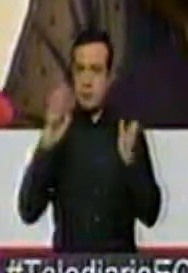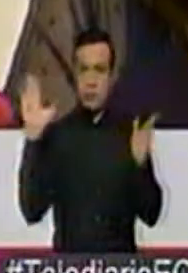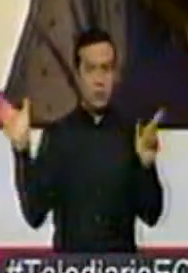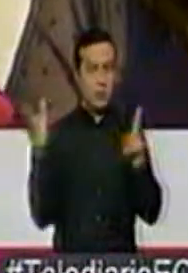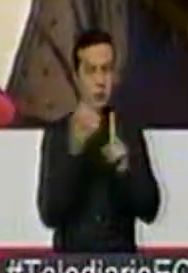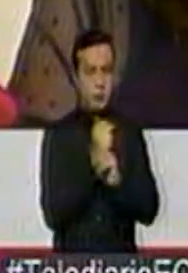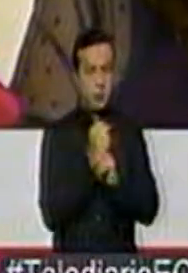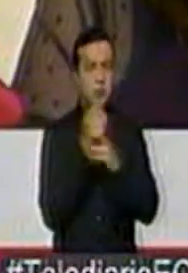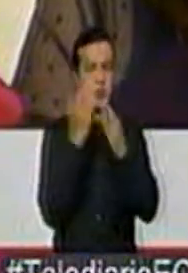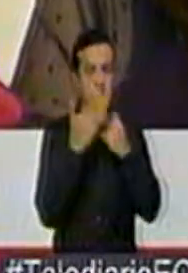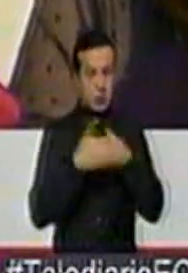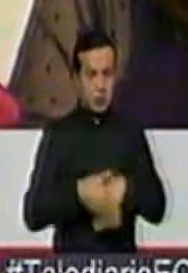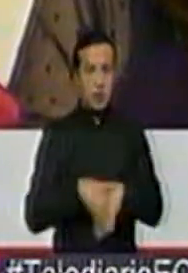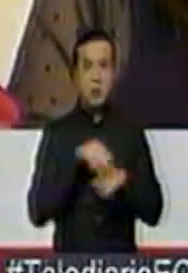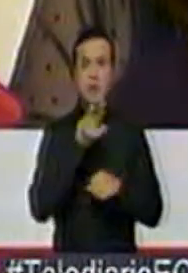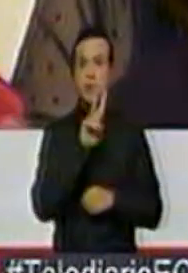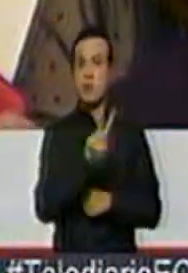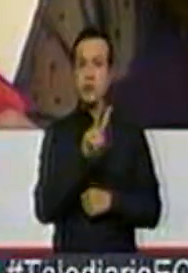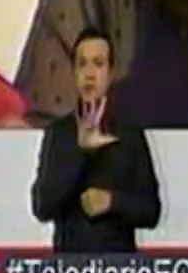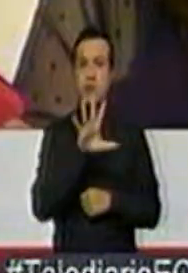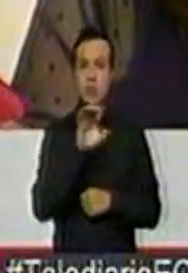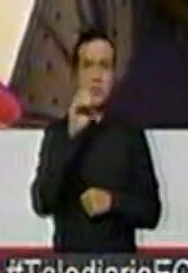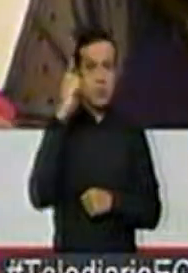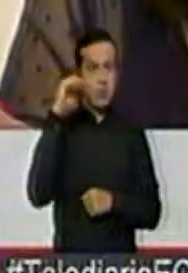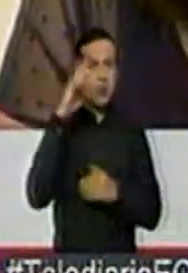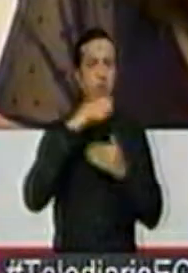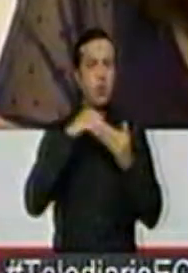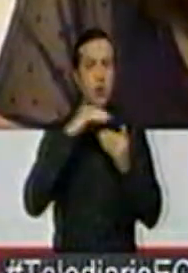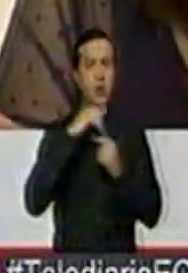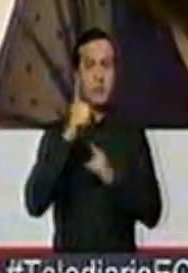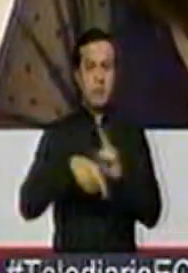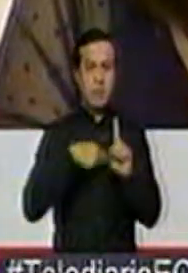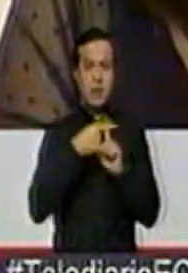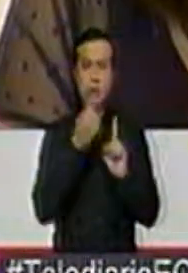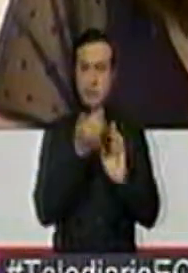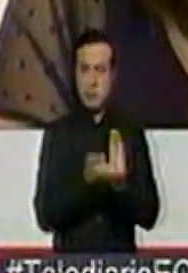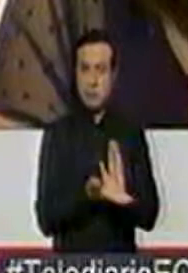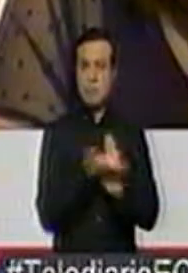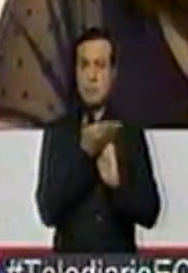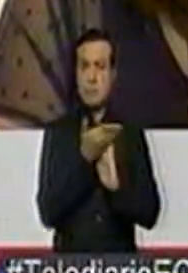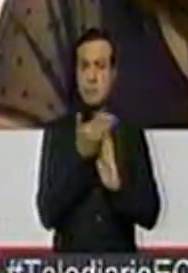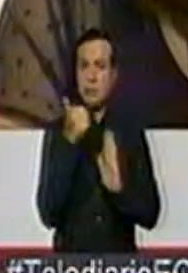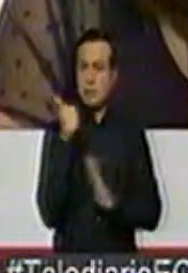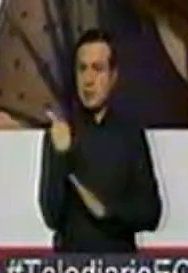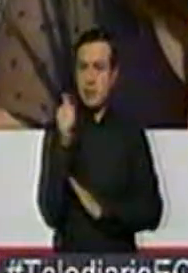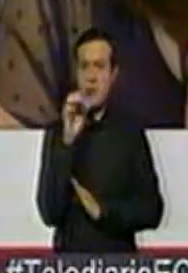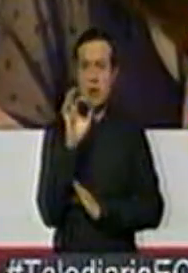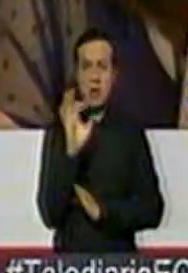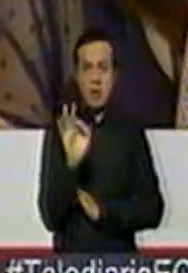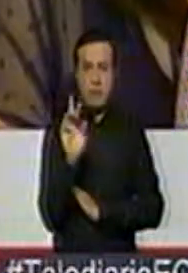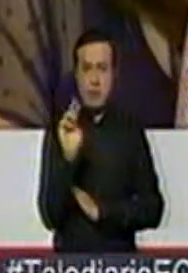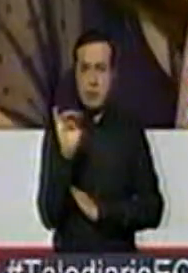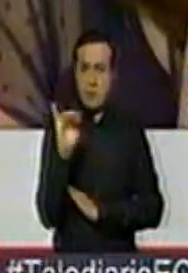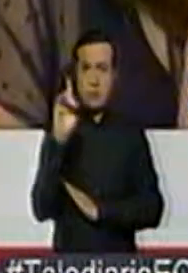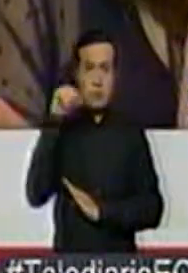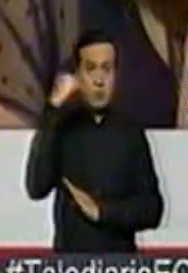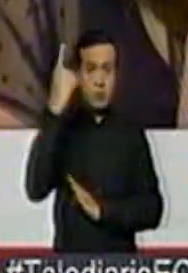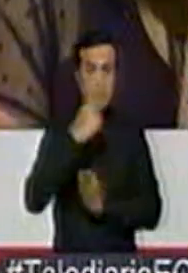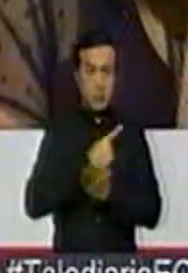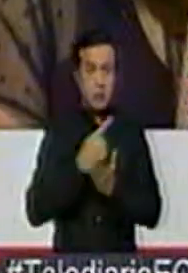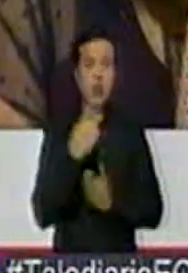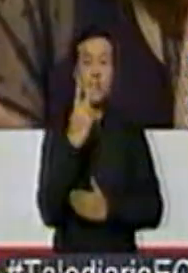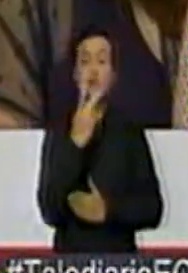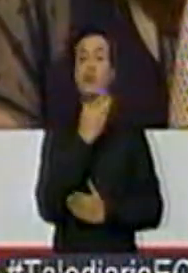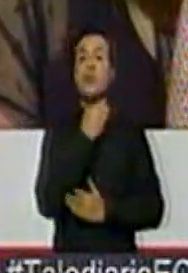con incluso 250 millones adicionales a lo que estaba establecido por el mismo Fondo Monetario. La próxima semana, a partir del 12